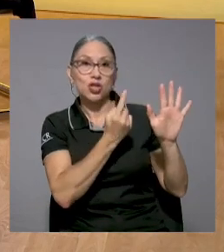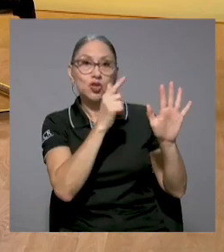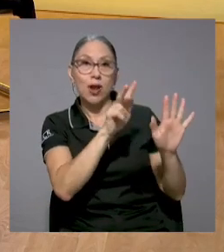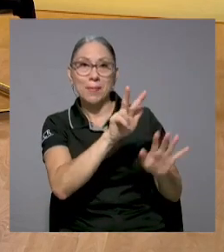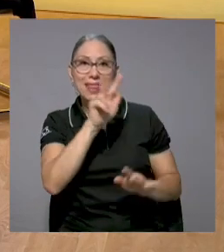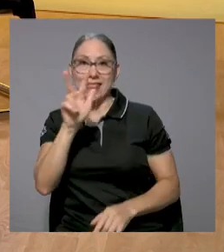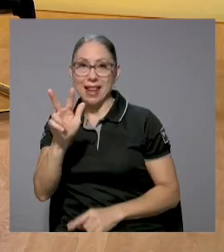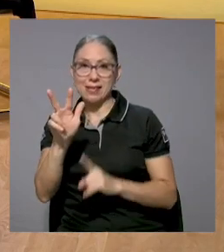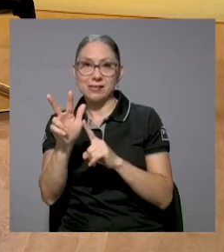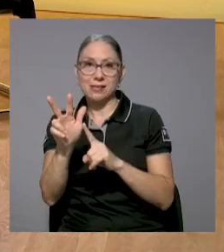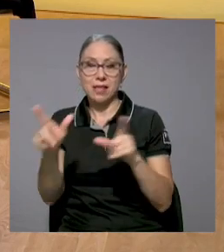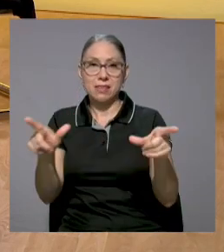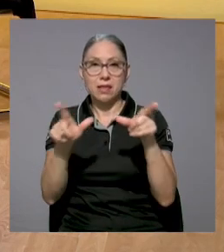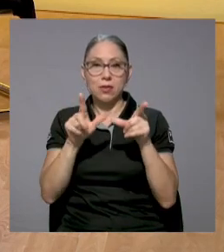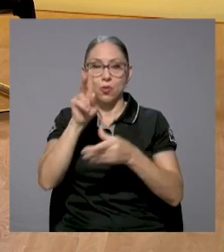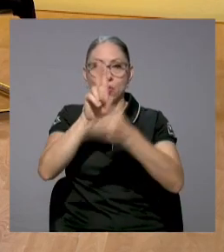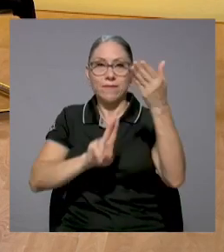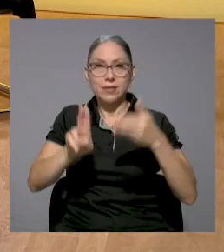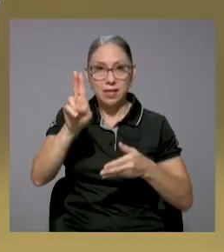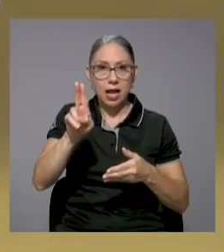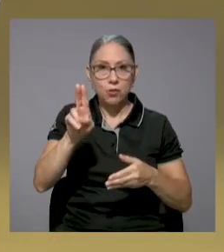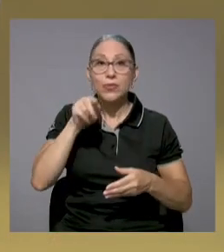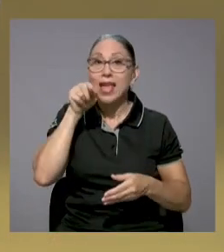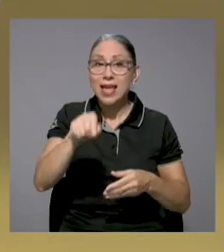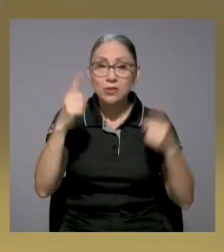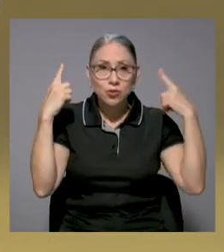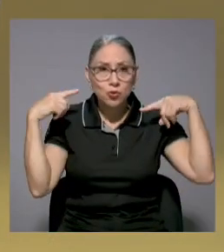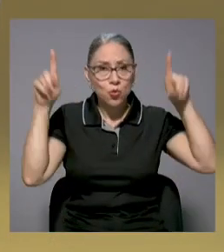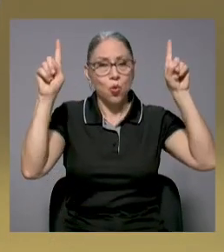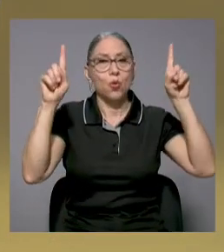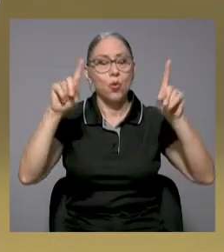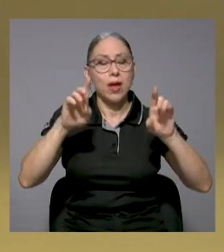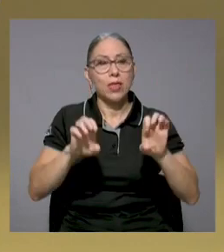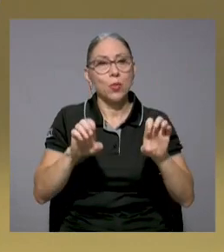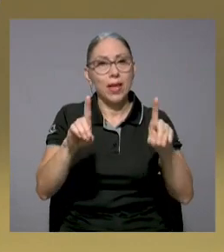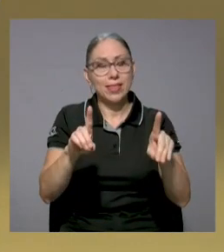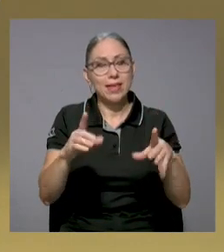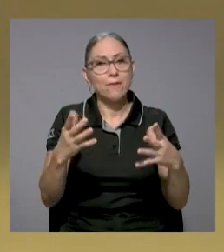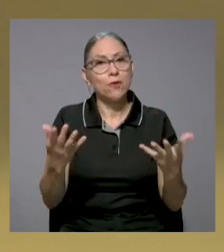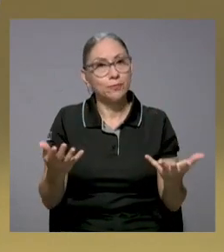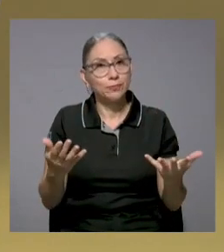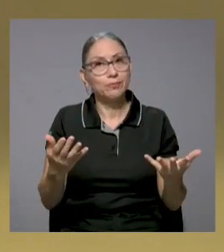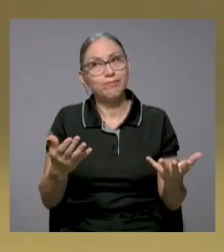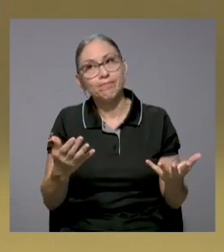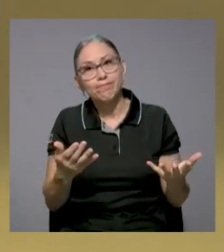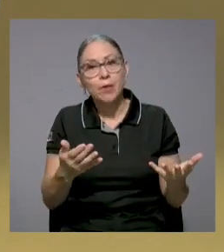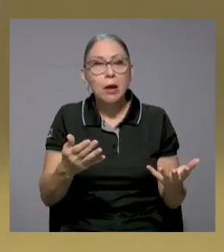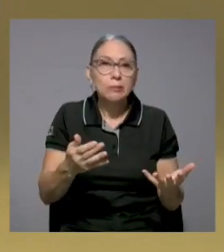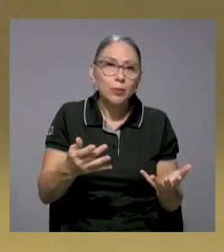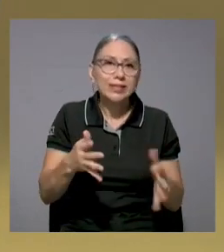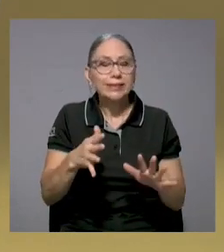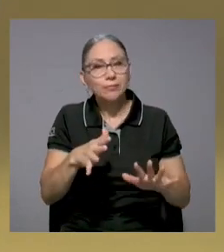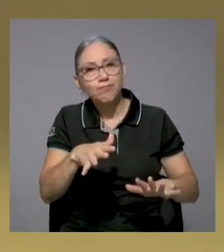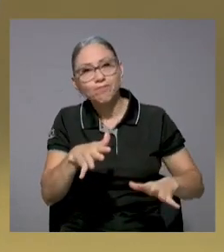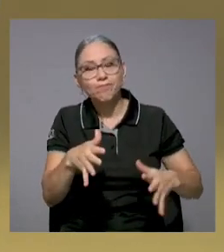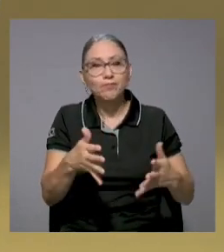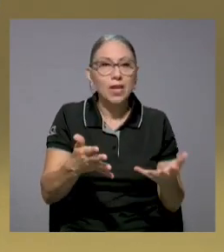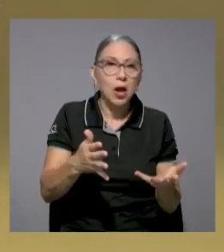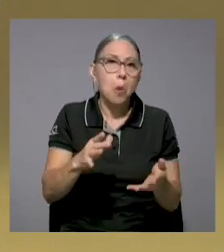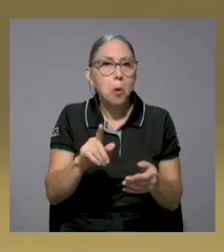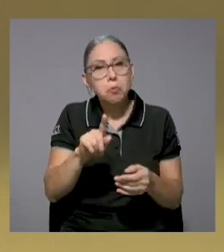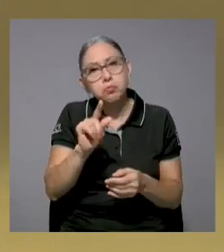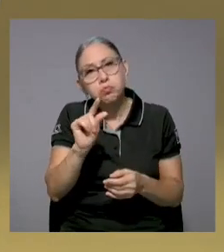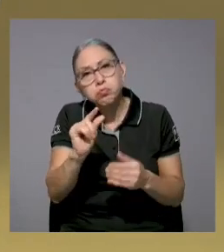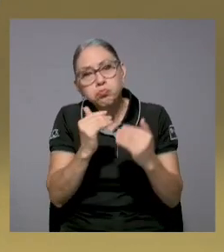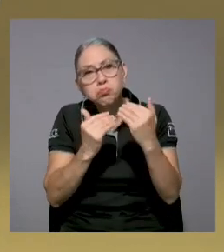universitario. Esto es un logro educativo bastante modesto en educación superior, y